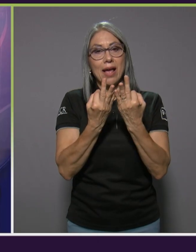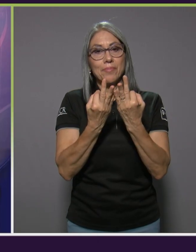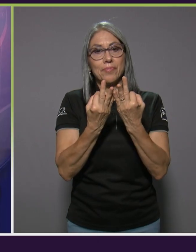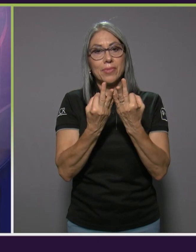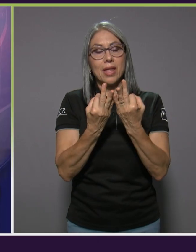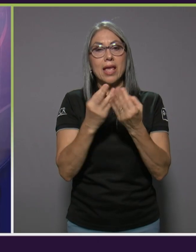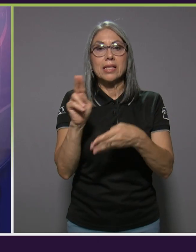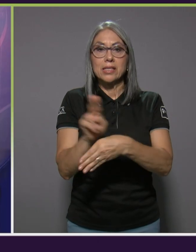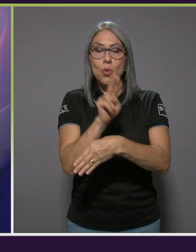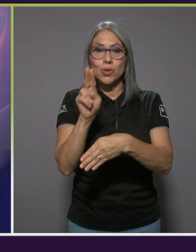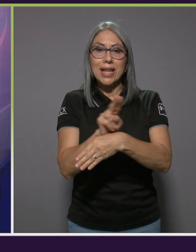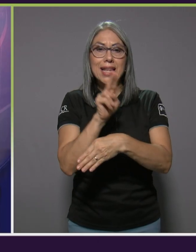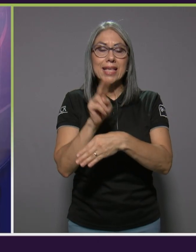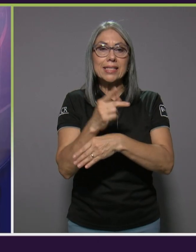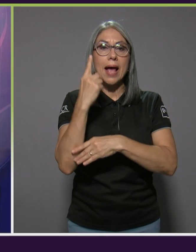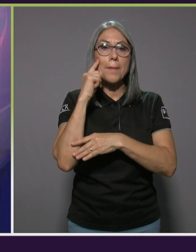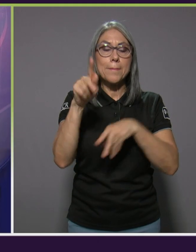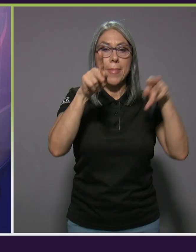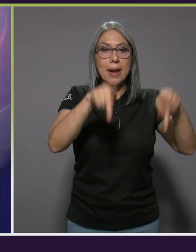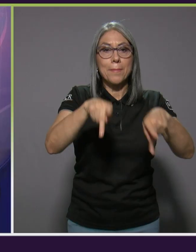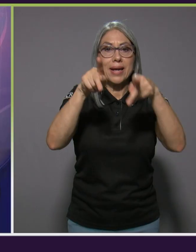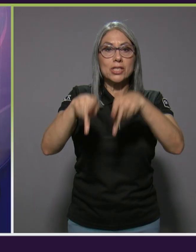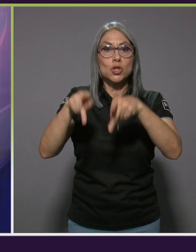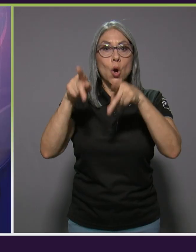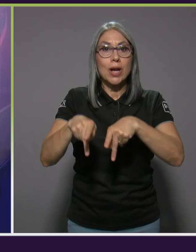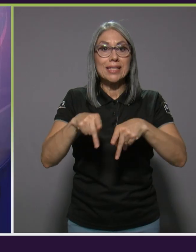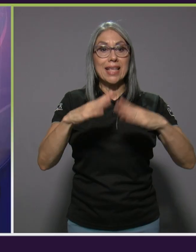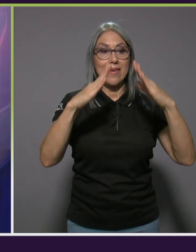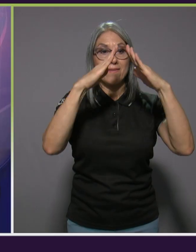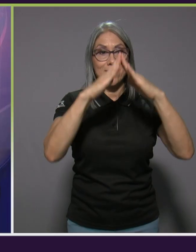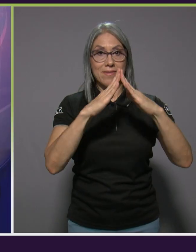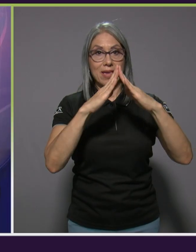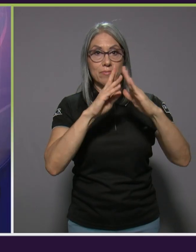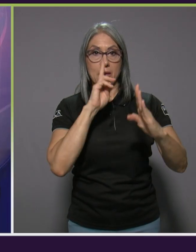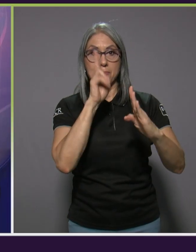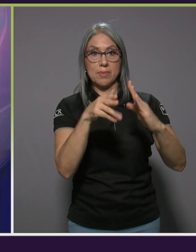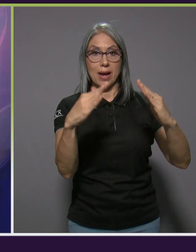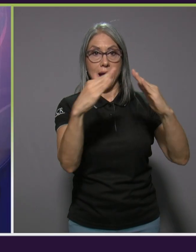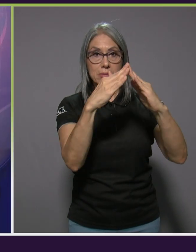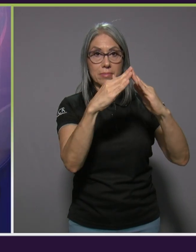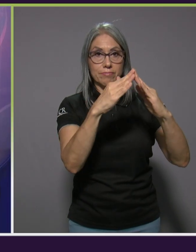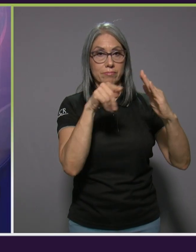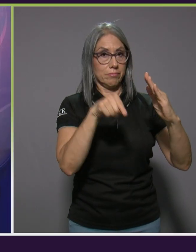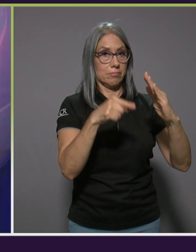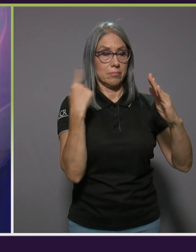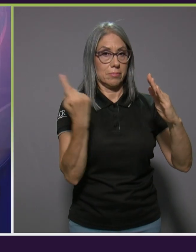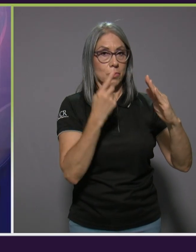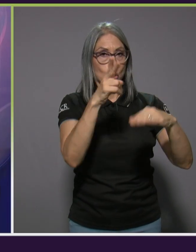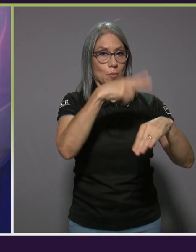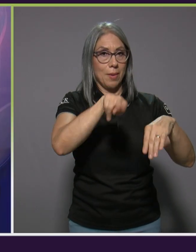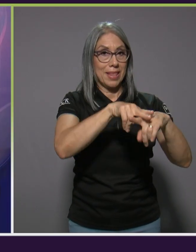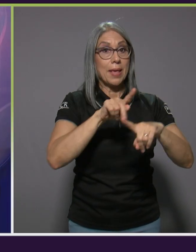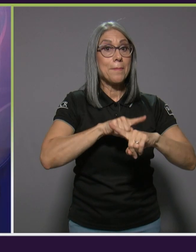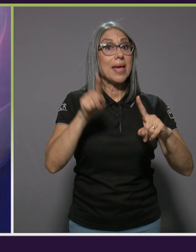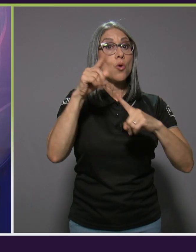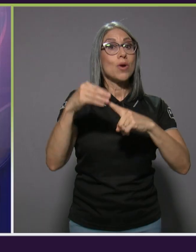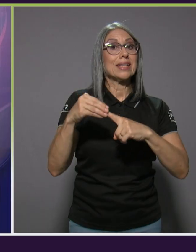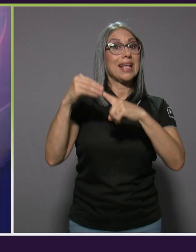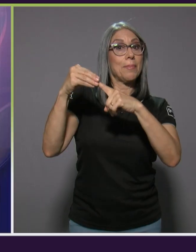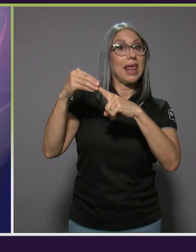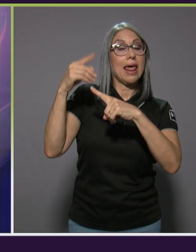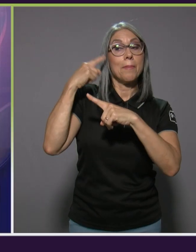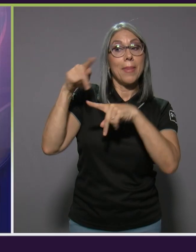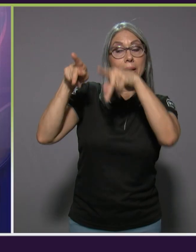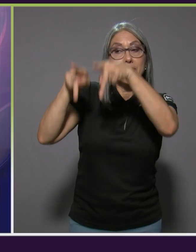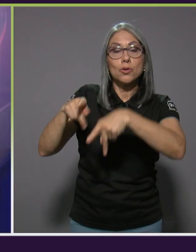se utiliza para personas que conviven bajo el mismo techo, normalmente. Sin embargo, existe una salvedad para la persona adulta